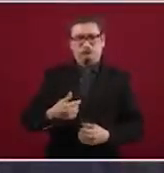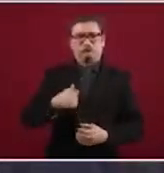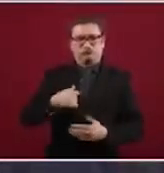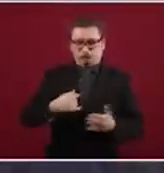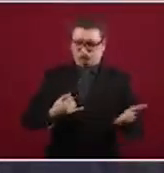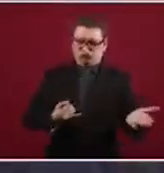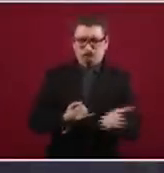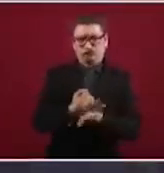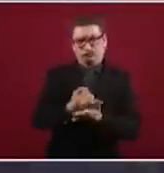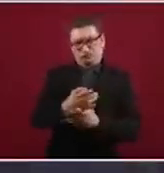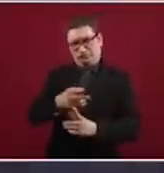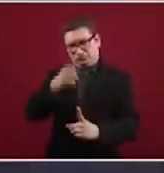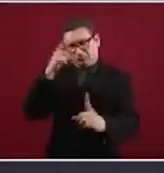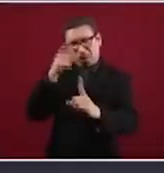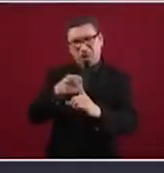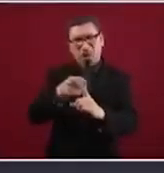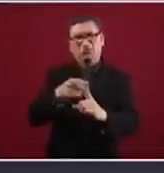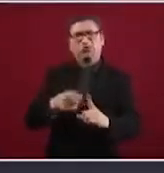voy